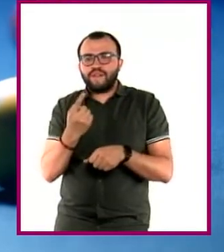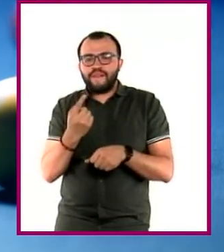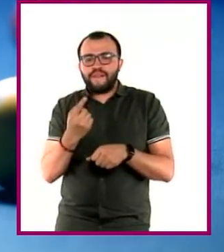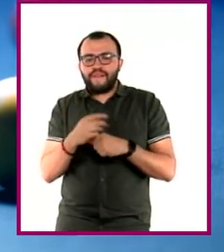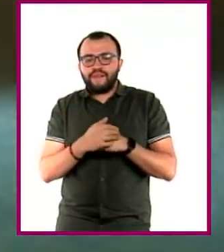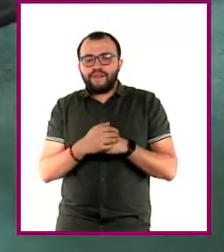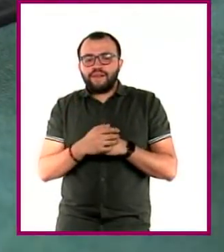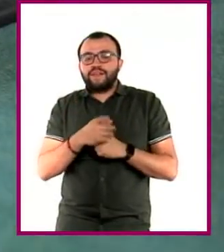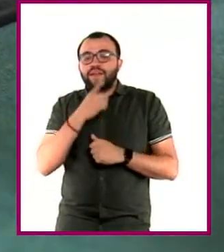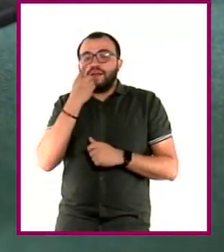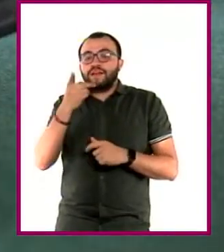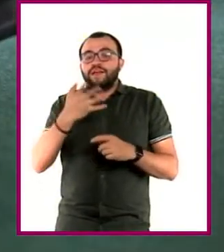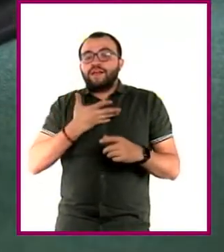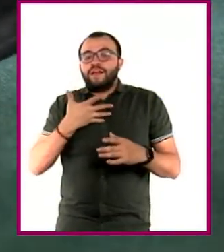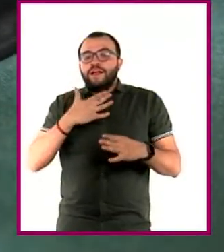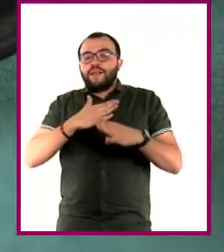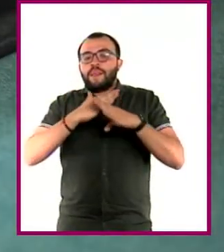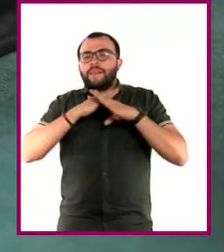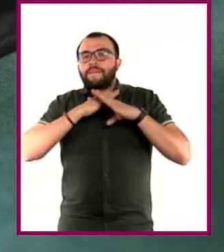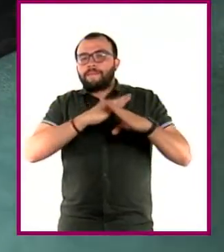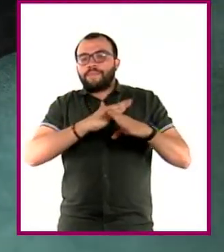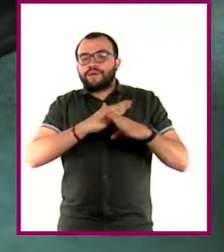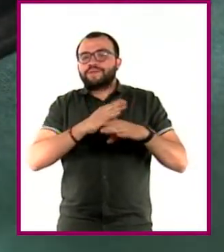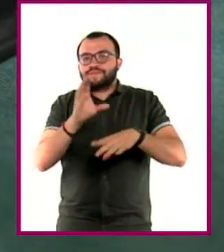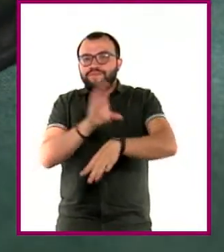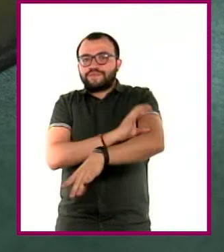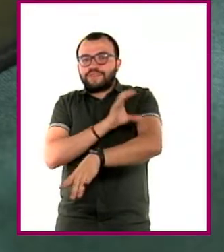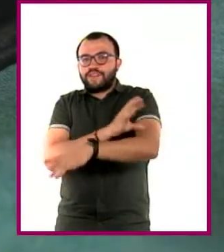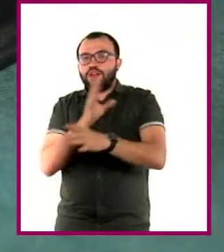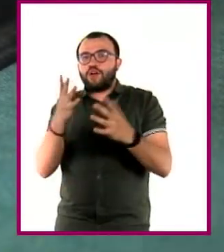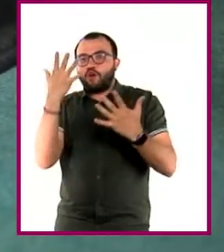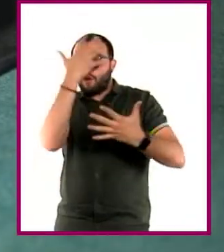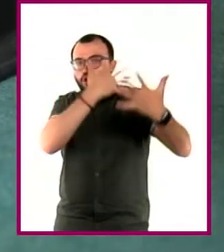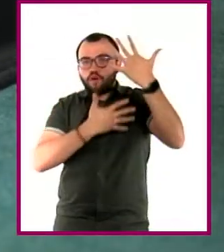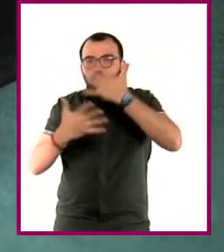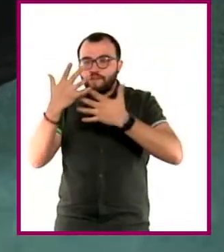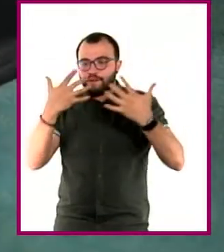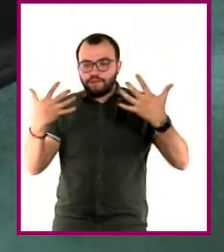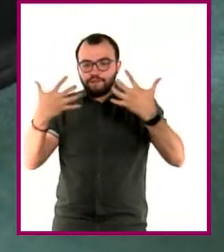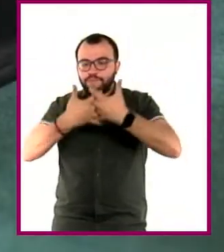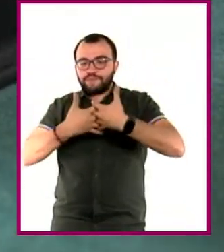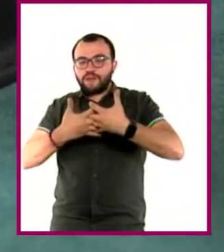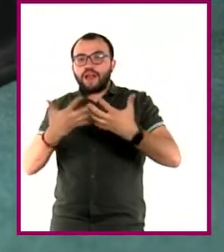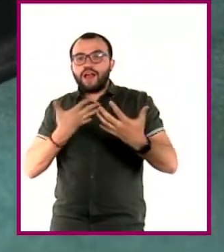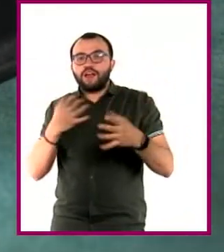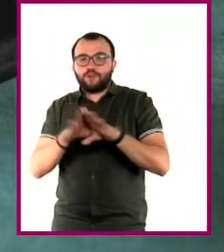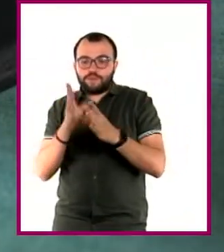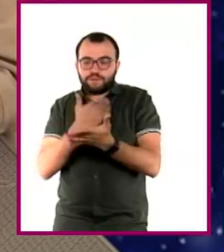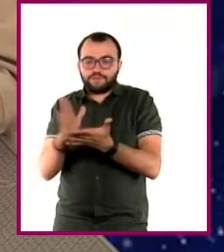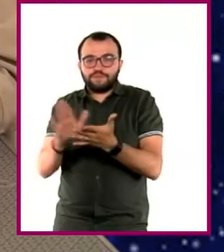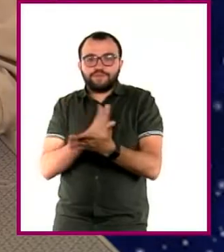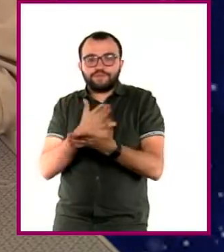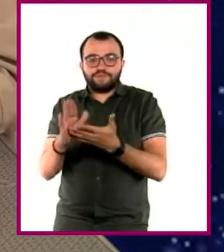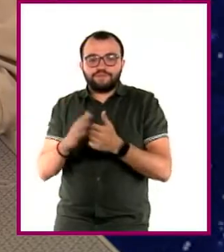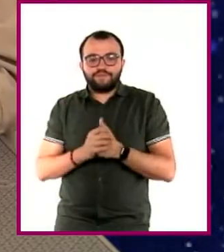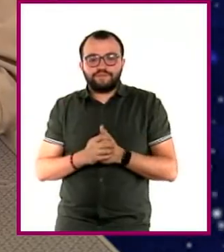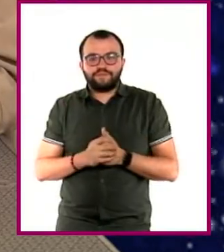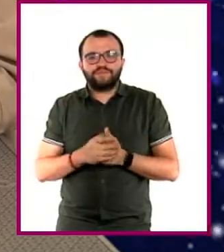Pauli impide que de alguna manera los electrones se confundan entre bolas y los hace que sean distinguibles entre sí. En cuanto a los gases